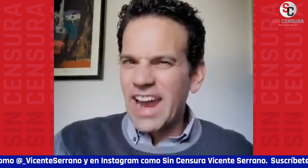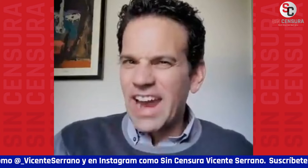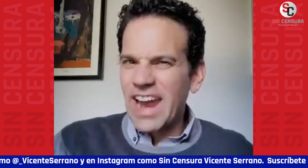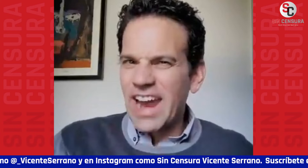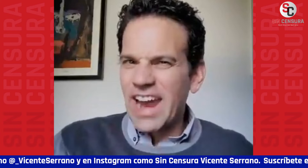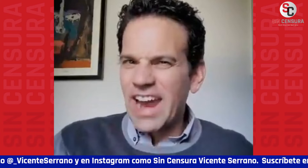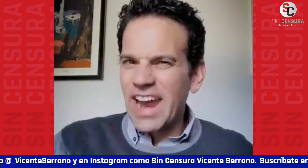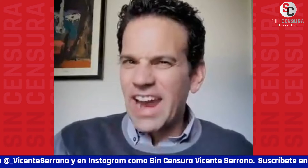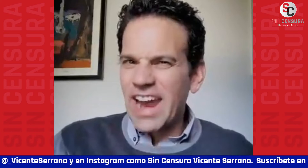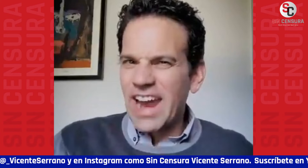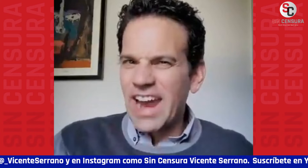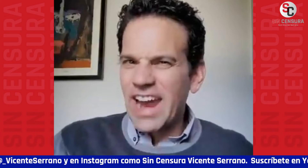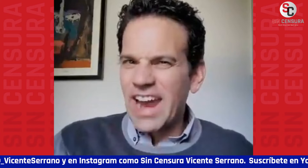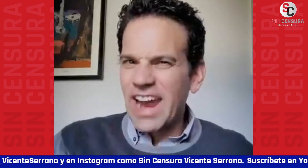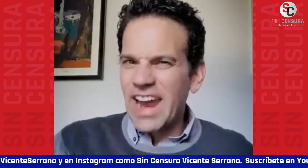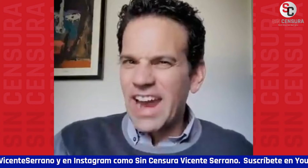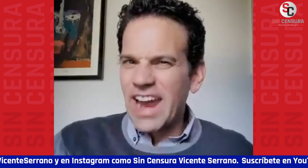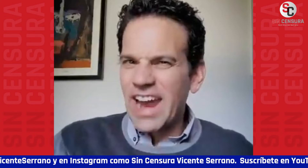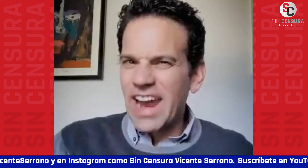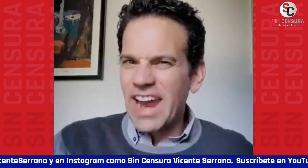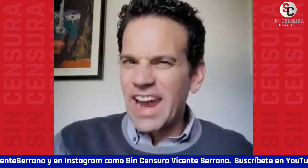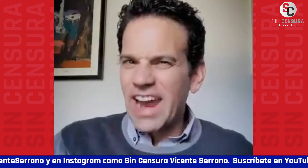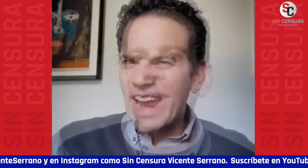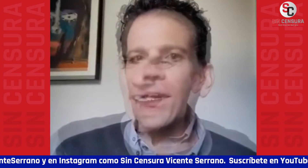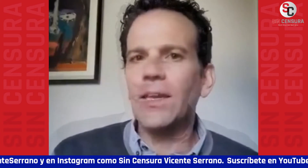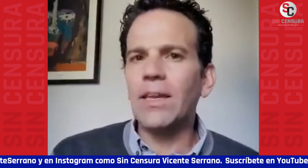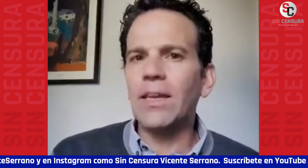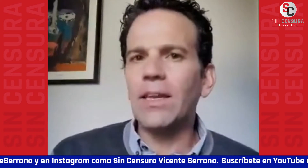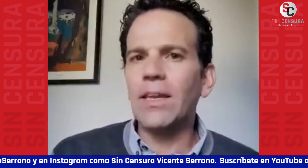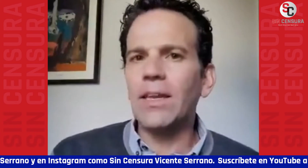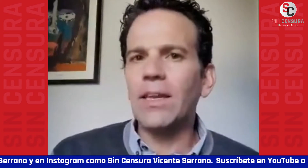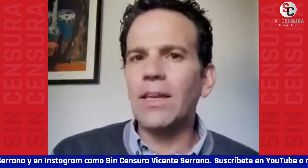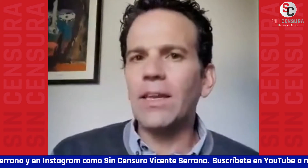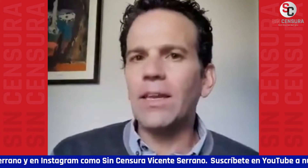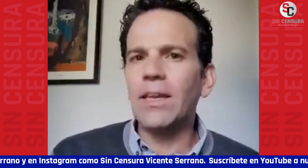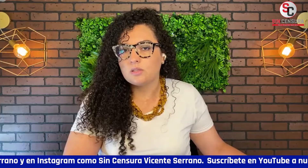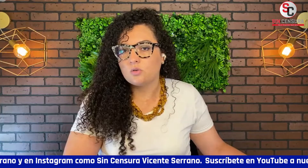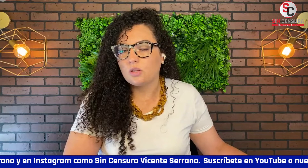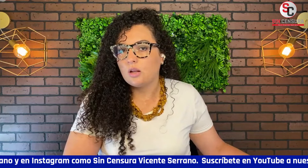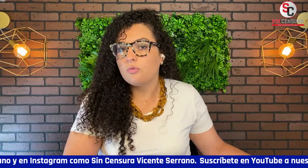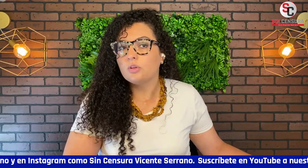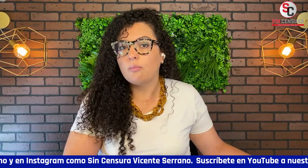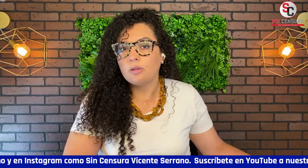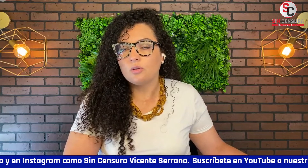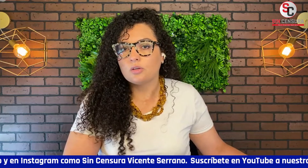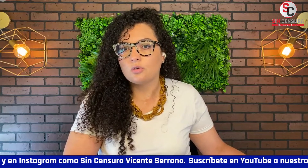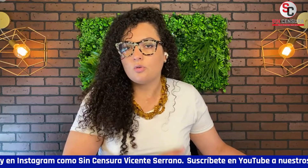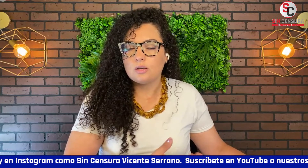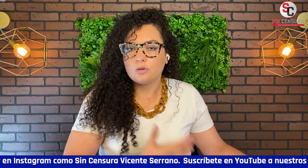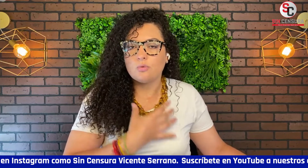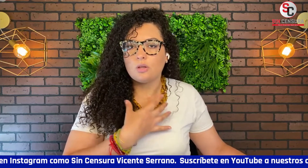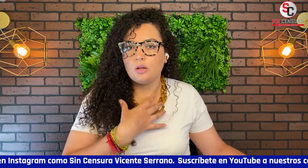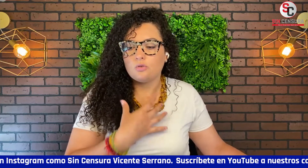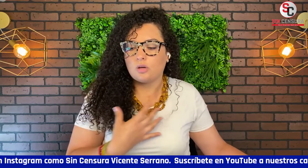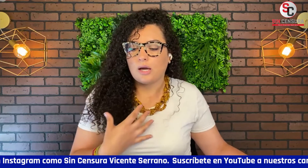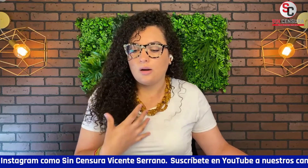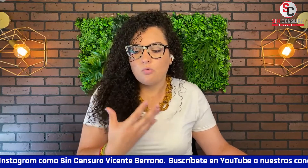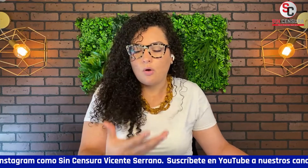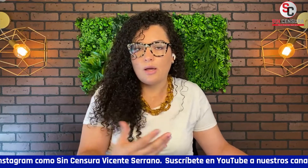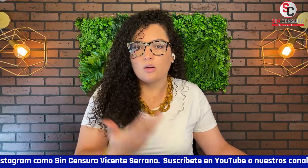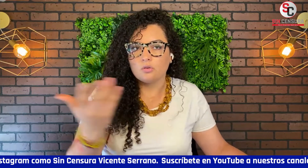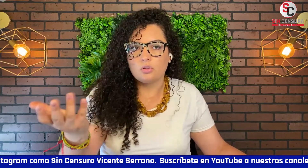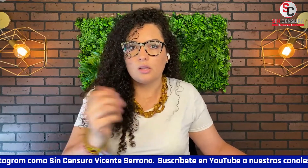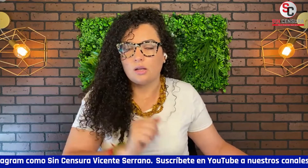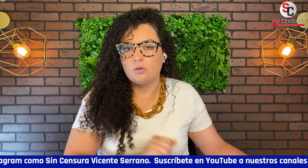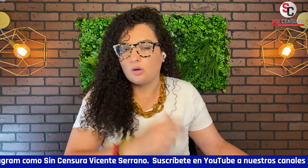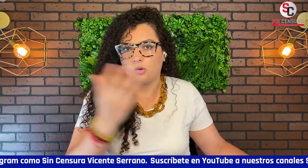así, se me hace demasiado pagarles por opiniones que muchas veces no tienen fundamento y que solo es como quiero sacar el